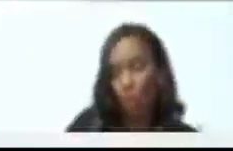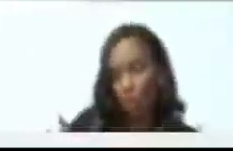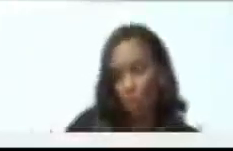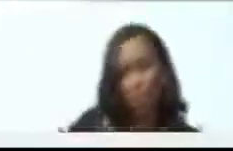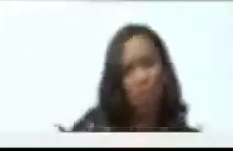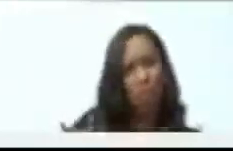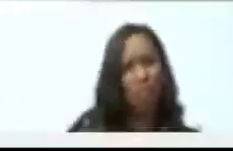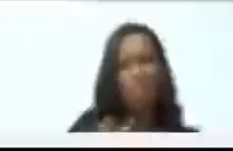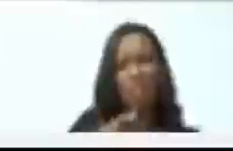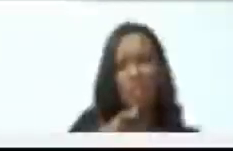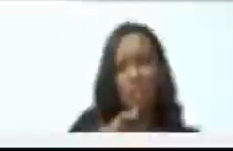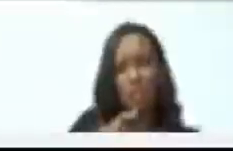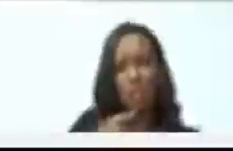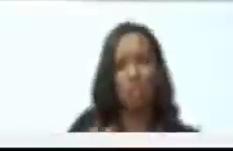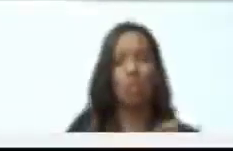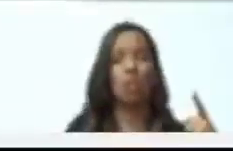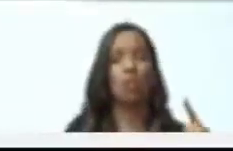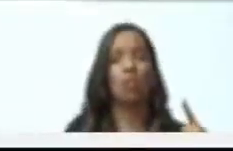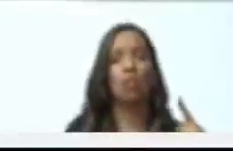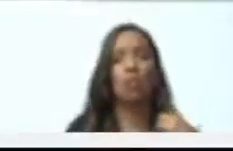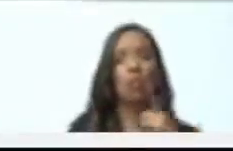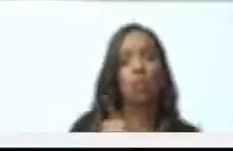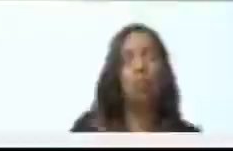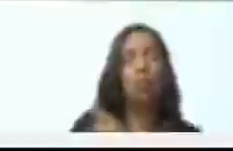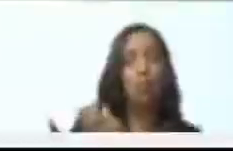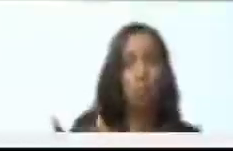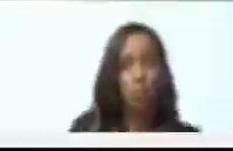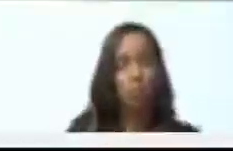¿Estamos votando, sí o no?